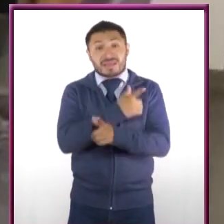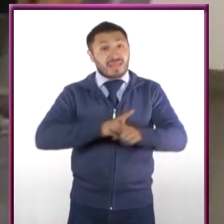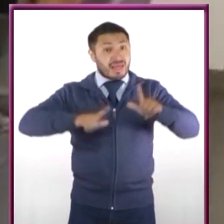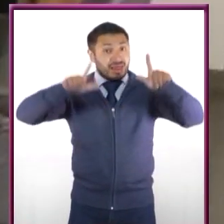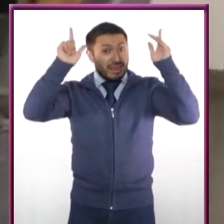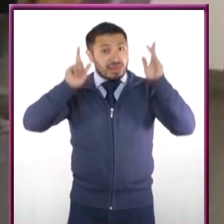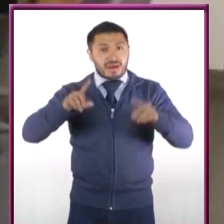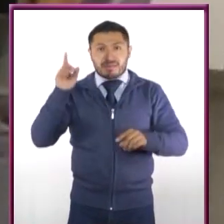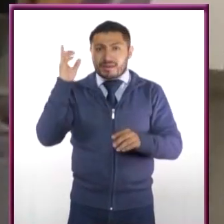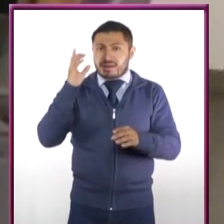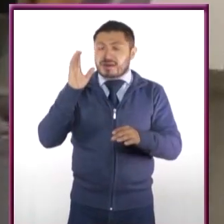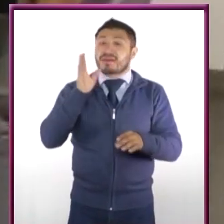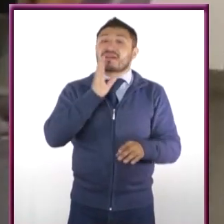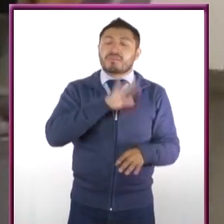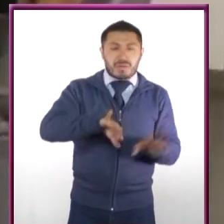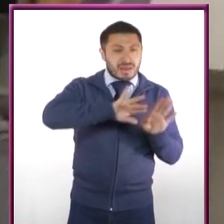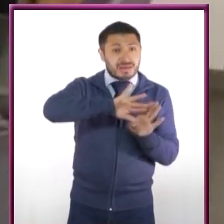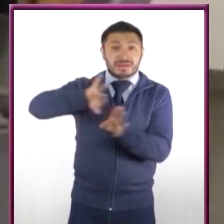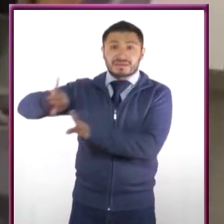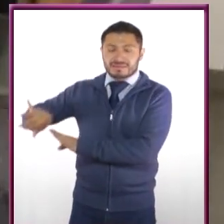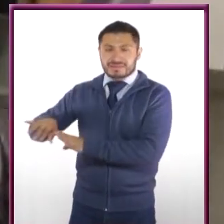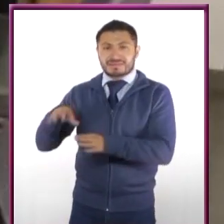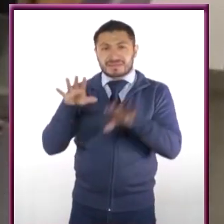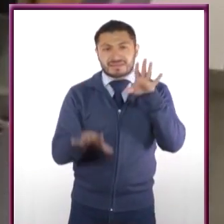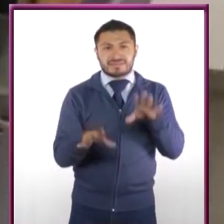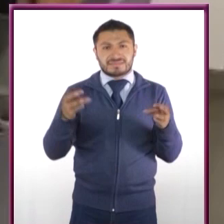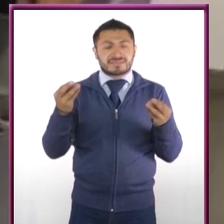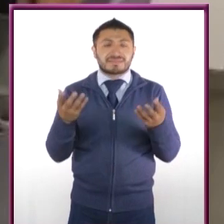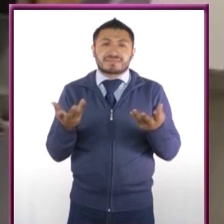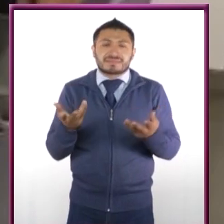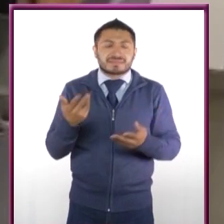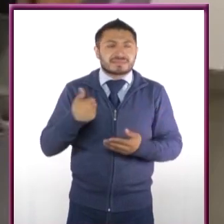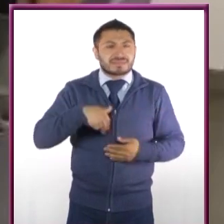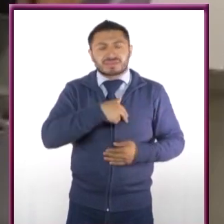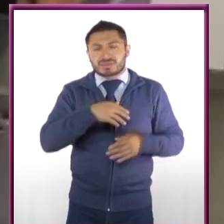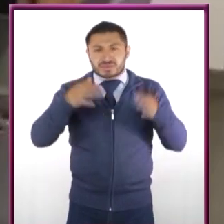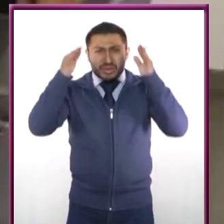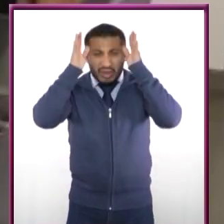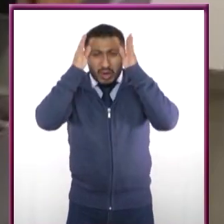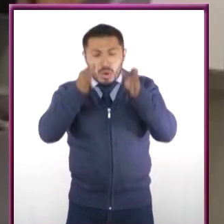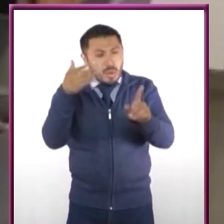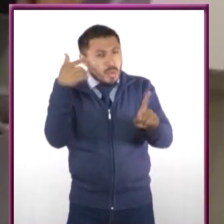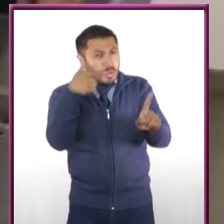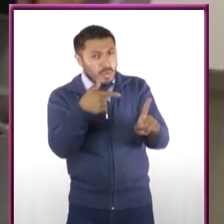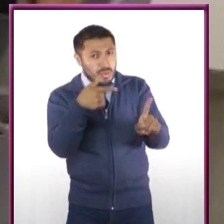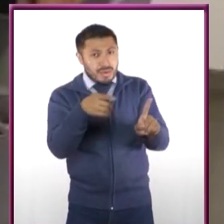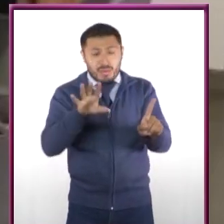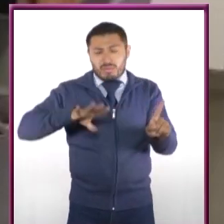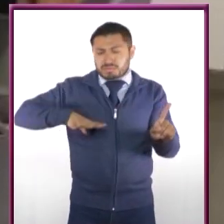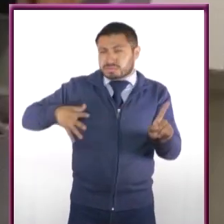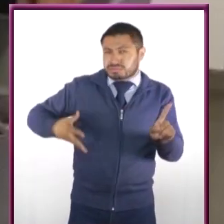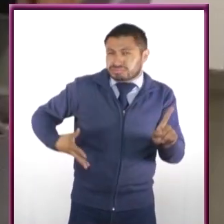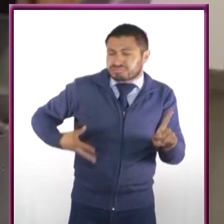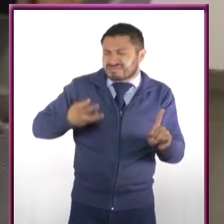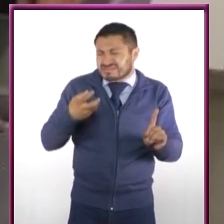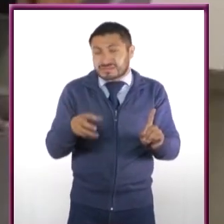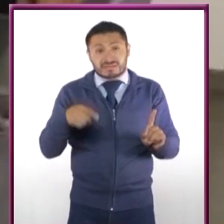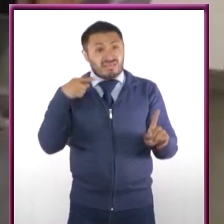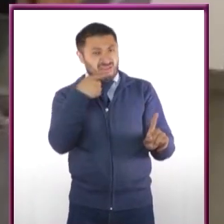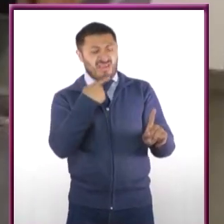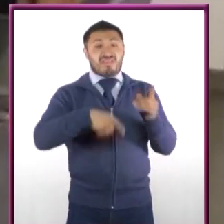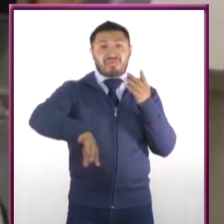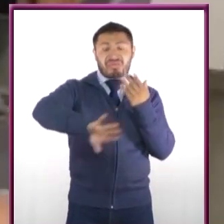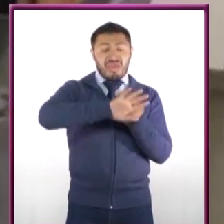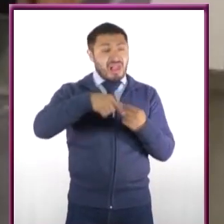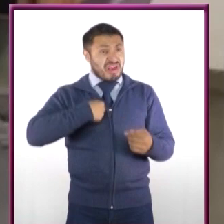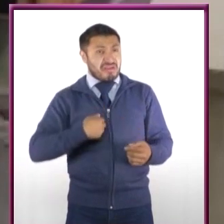fluyendo todo normal. Muchas veces tal vez como que nos enfocamos demasiado en orgullos, ¿no? Es que me